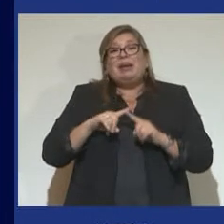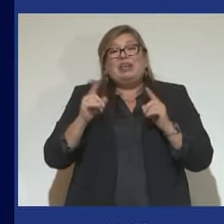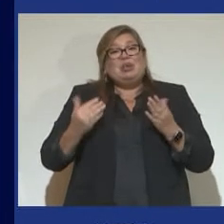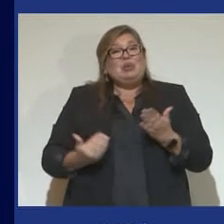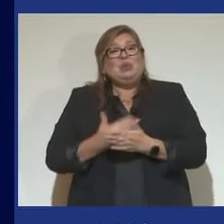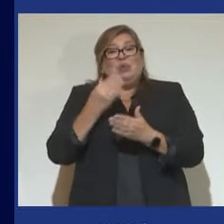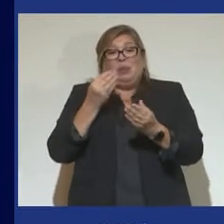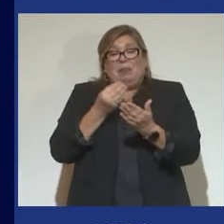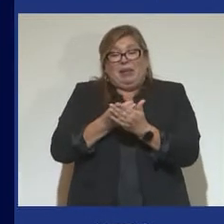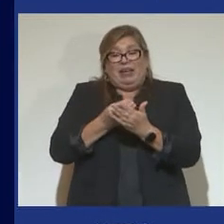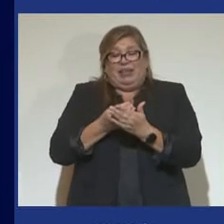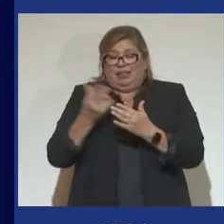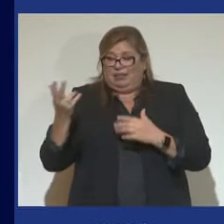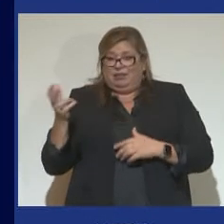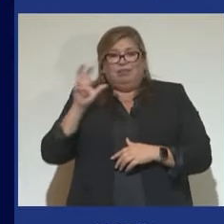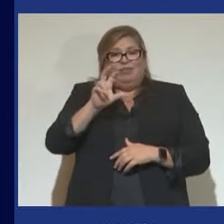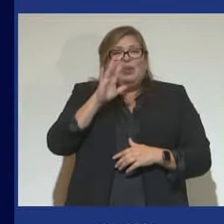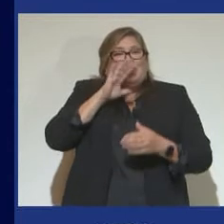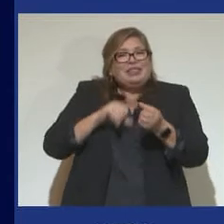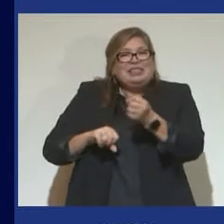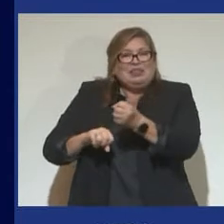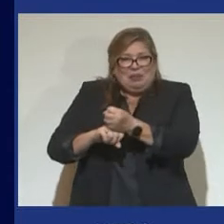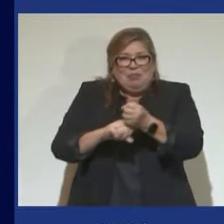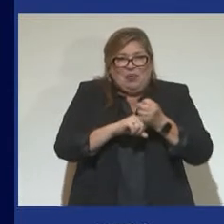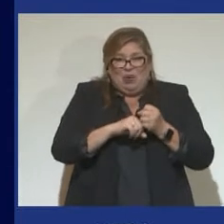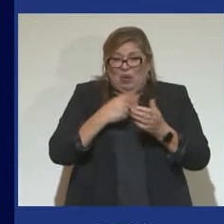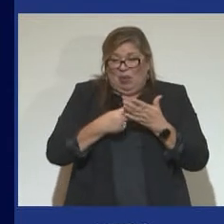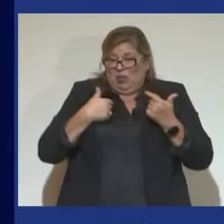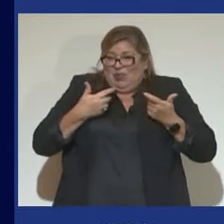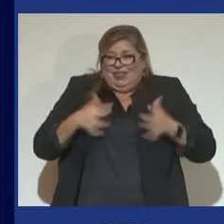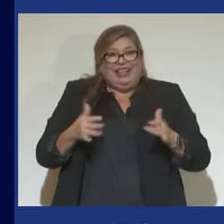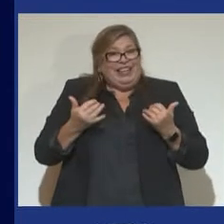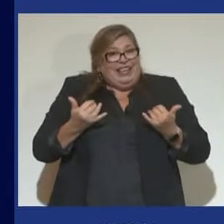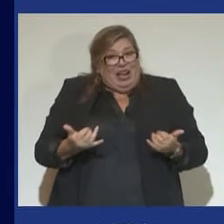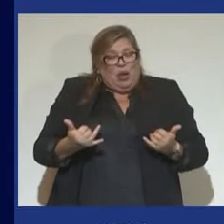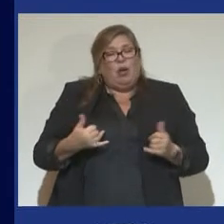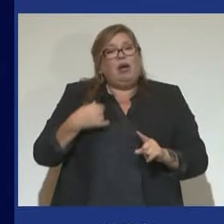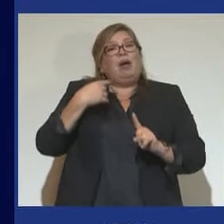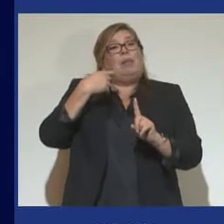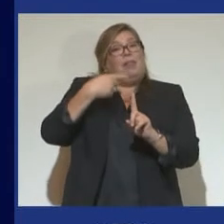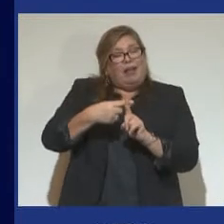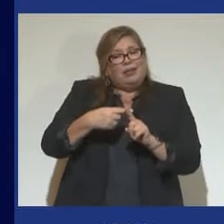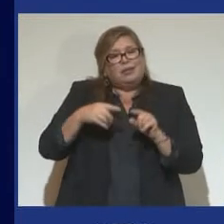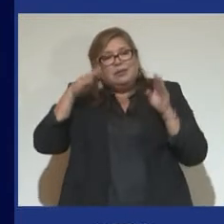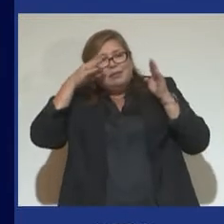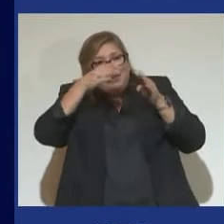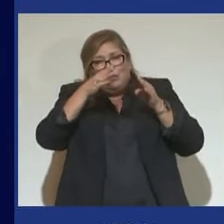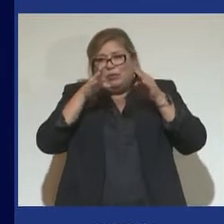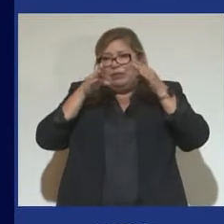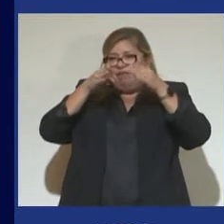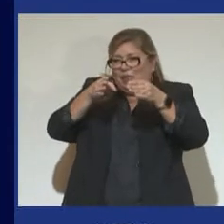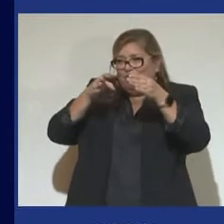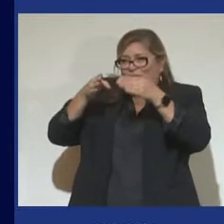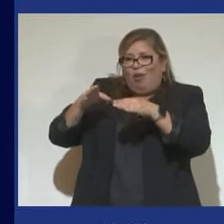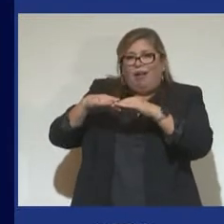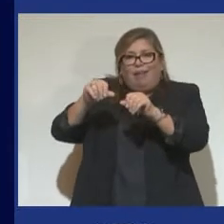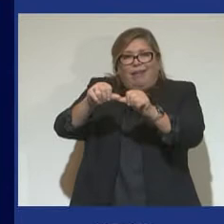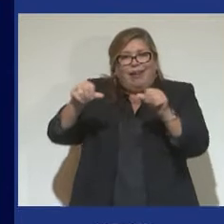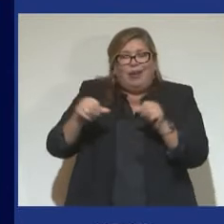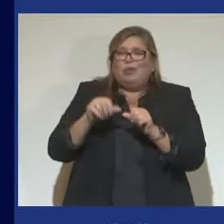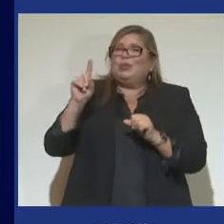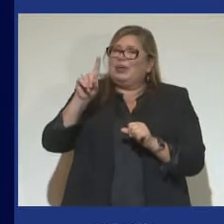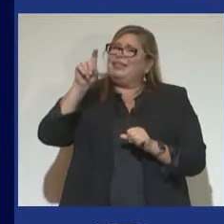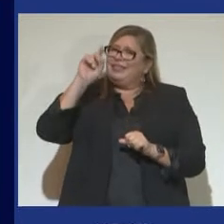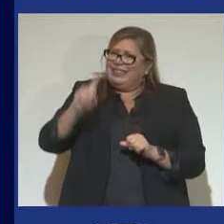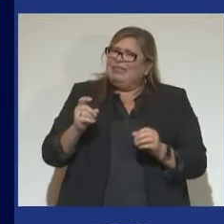nuevo dinero que hemos reservado ayudará a apoyar esos sistemas y también amplificar a áreas en este caso